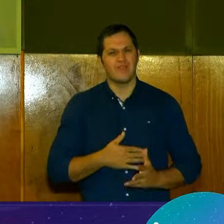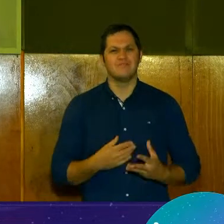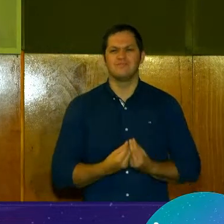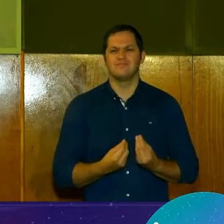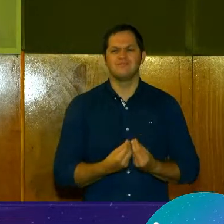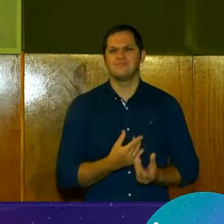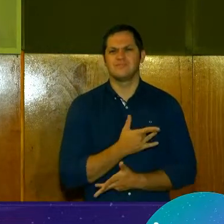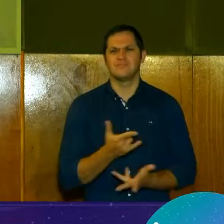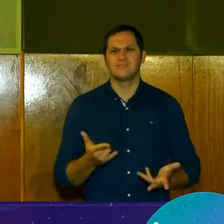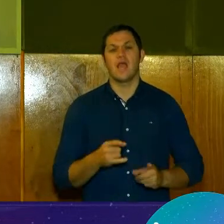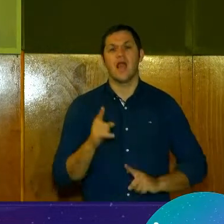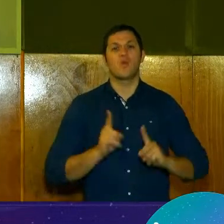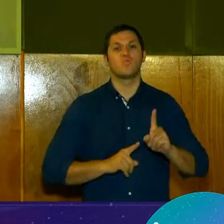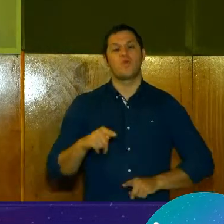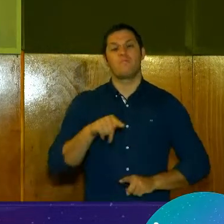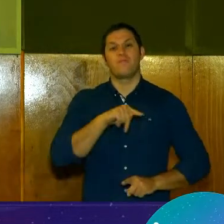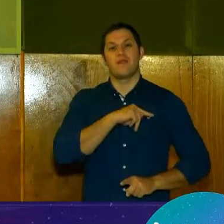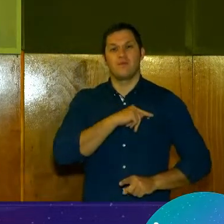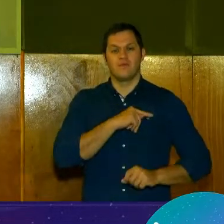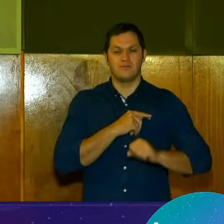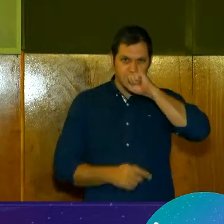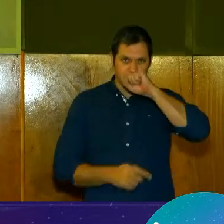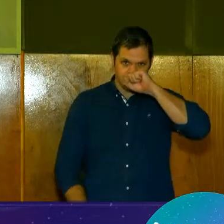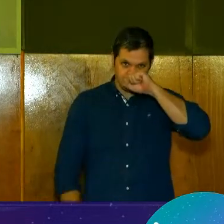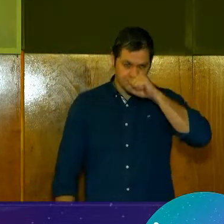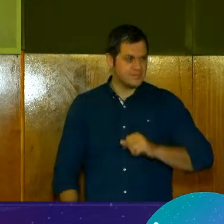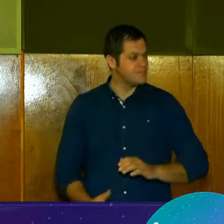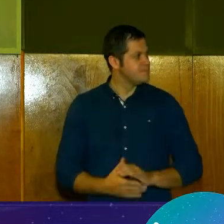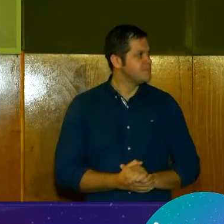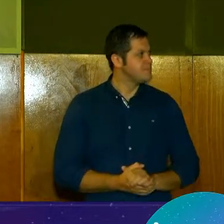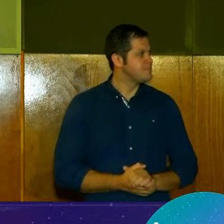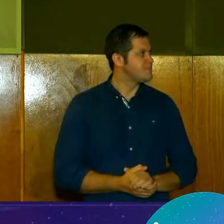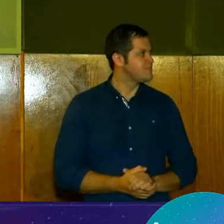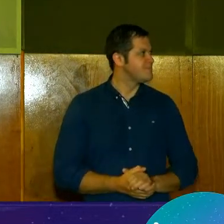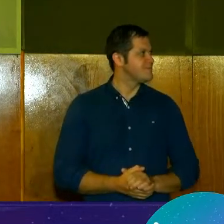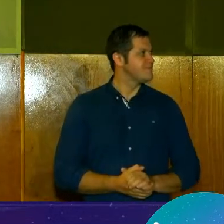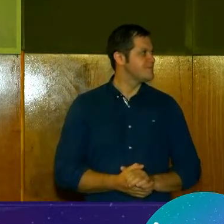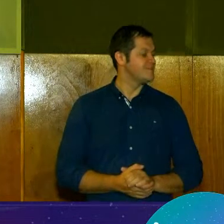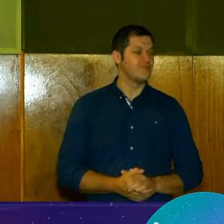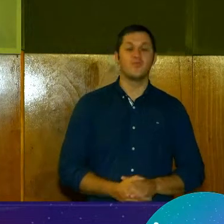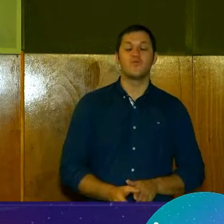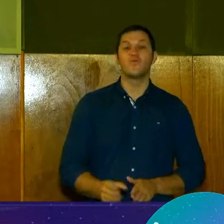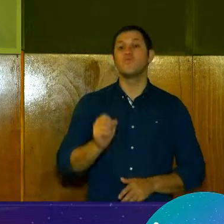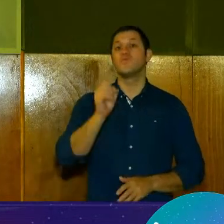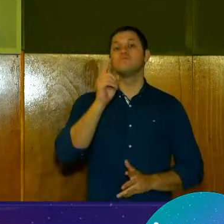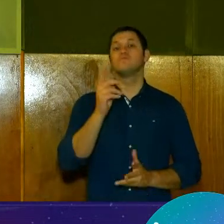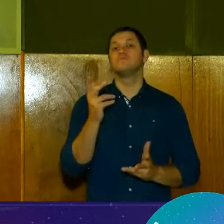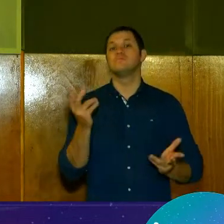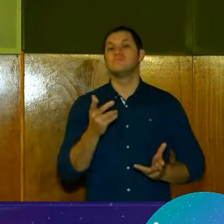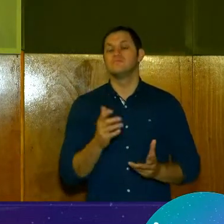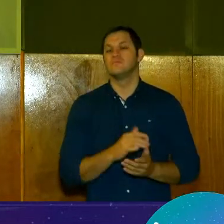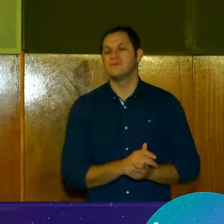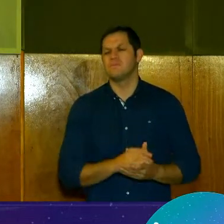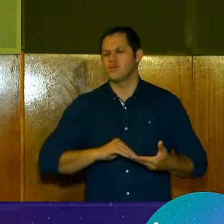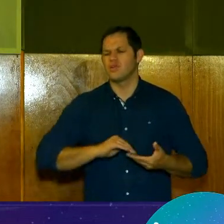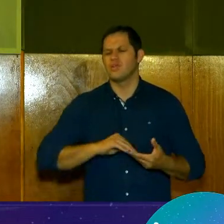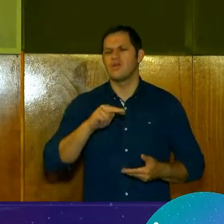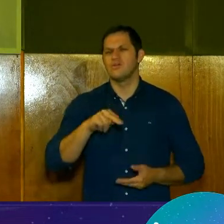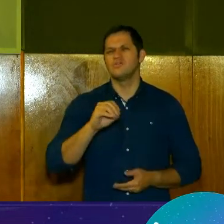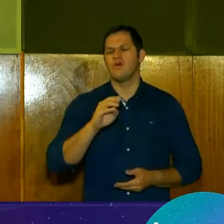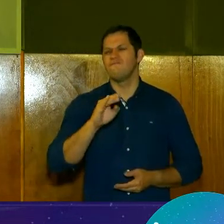la valentía de lo que se llama jugo de ciencias yo nos gustaba todos los capítulos los que más me gustan son los que